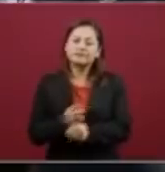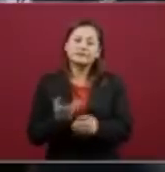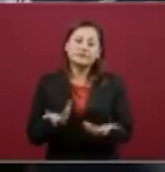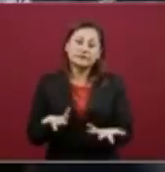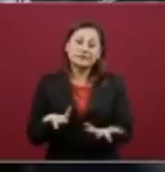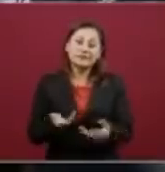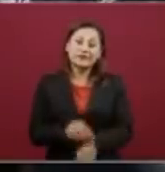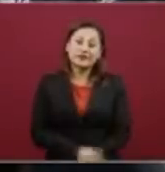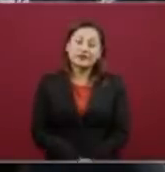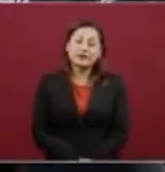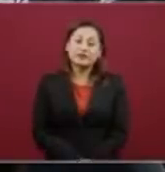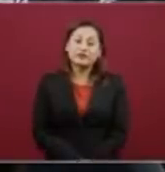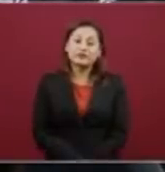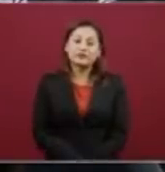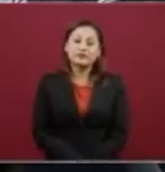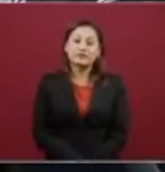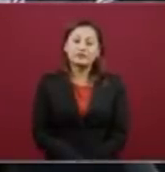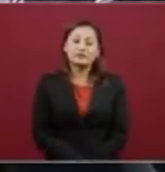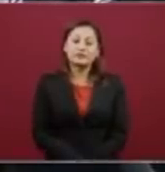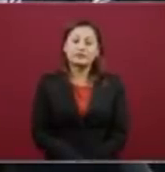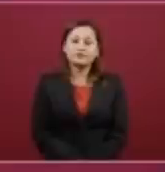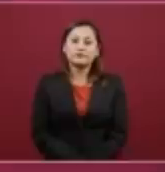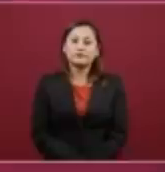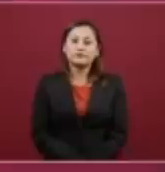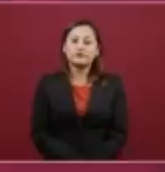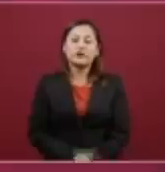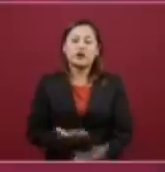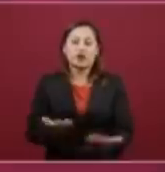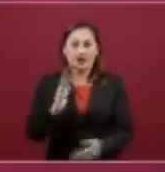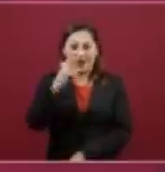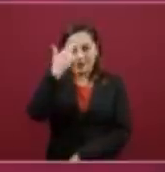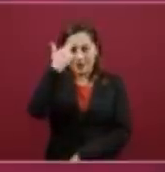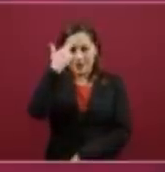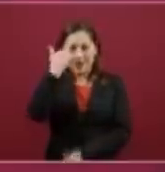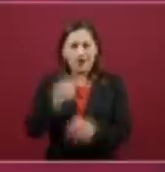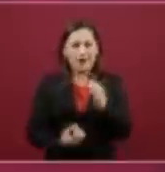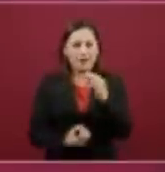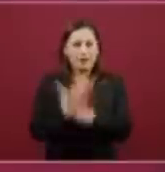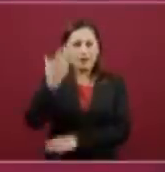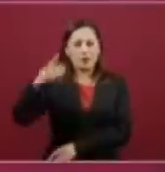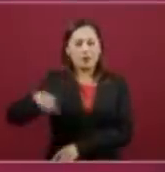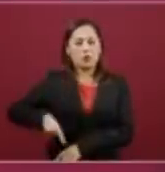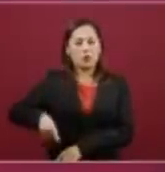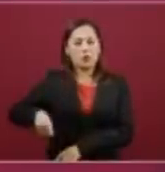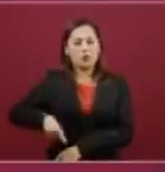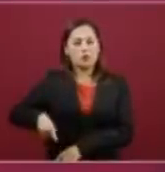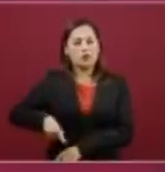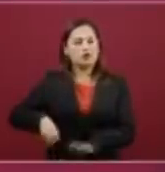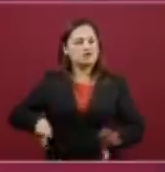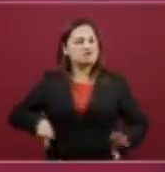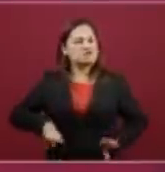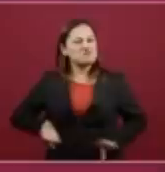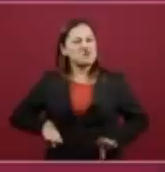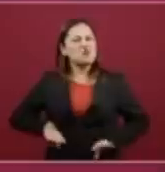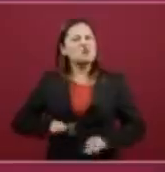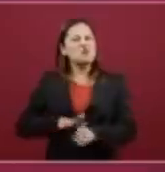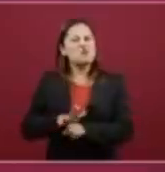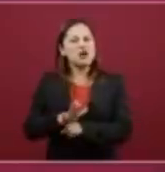los distintivos del nuevo gobierno es la